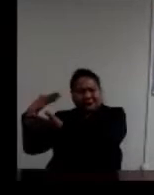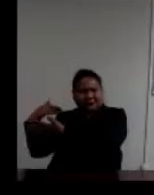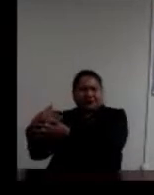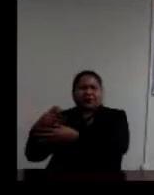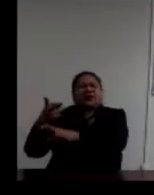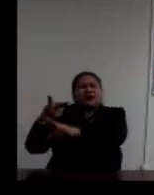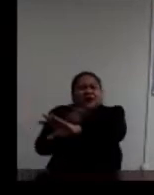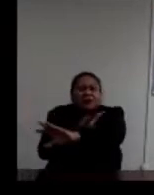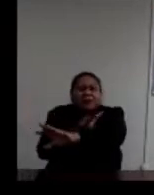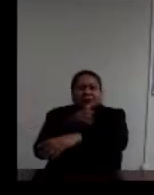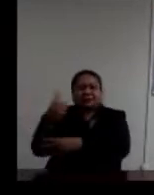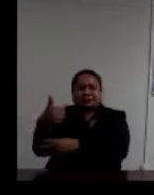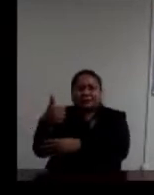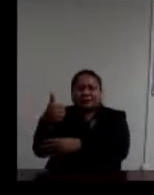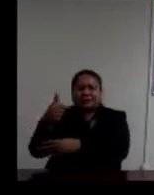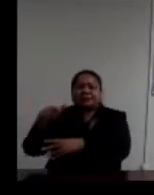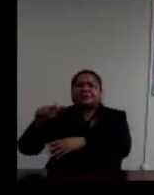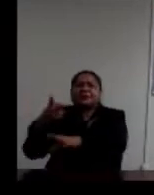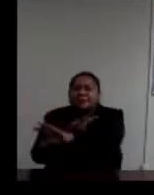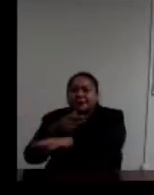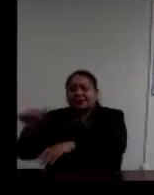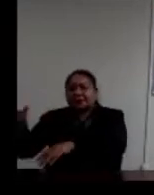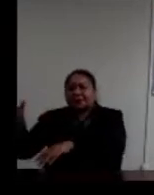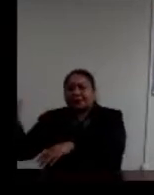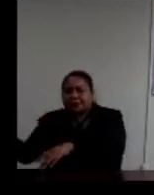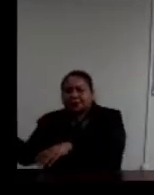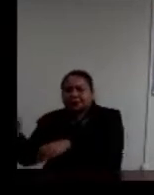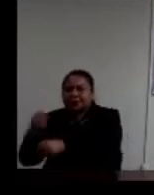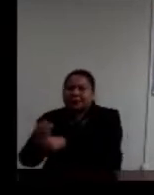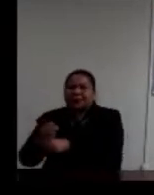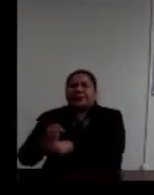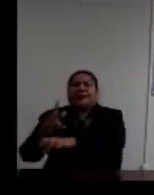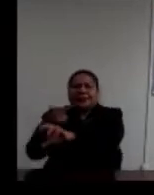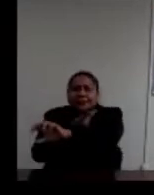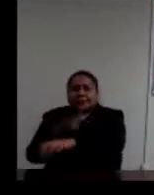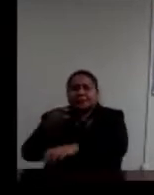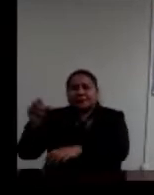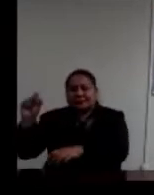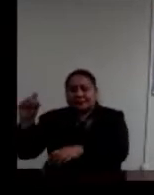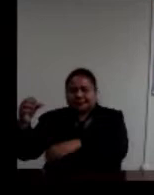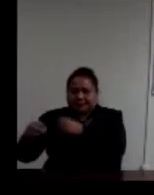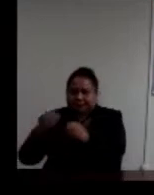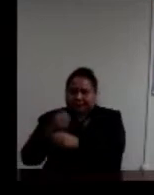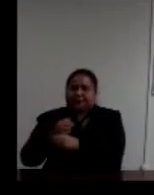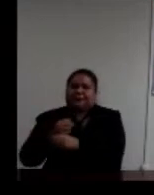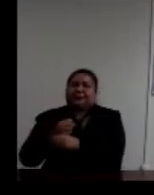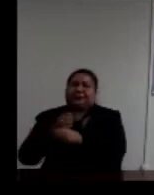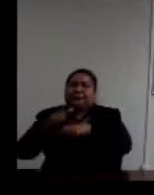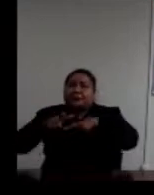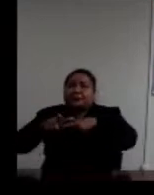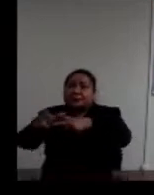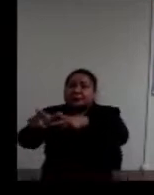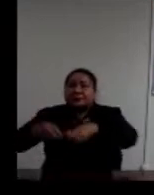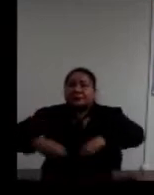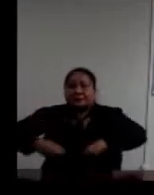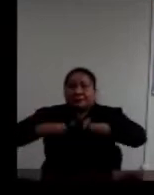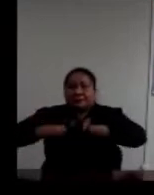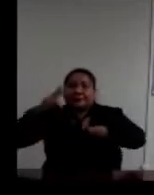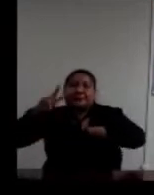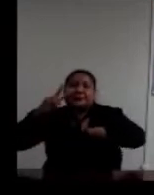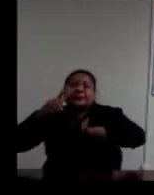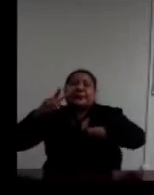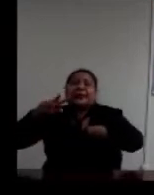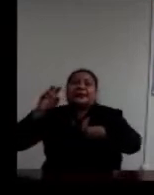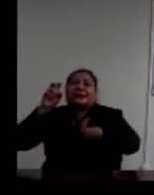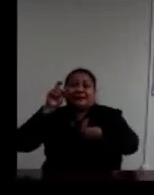6? ¿Qué pasó a los 12? ¿Y qué pasó a los 20? Eso nos ayuda mucho en la línea de vida para establecer lo que es el